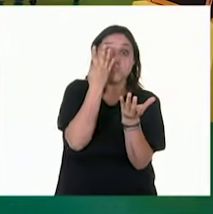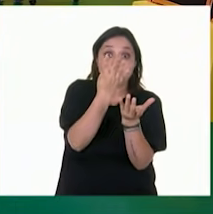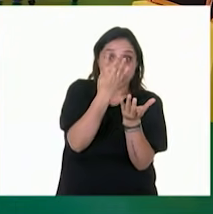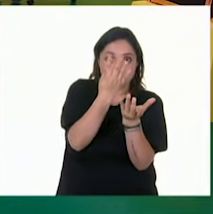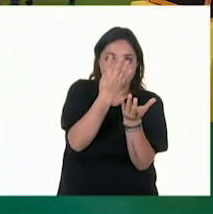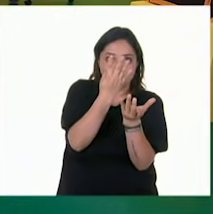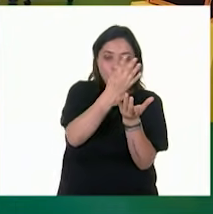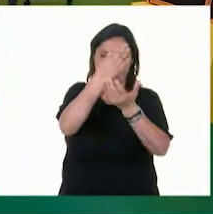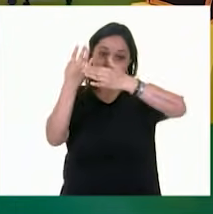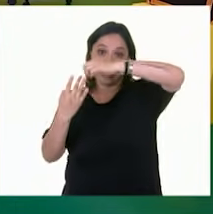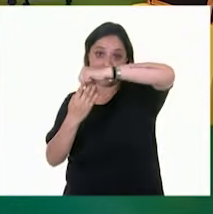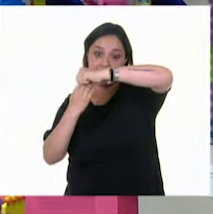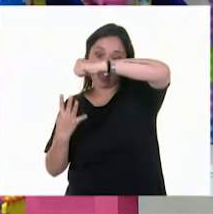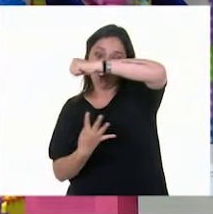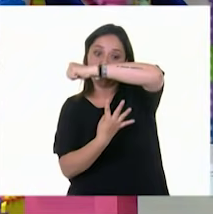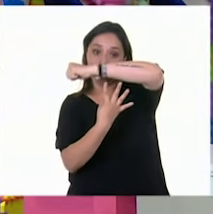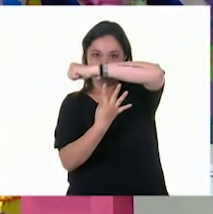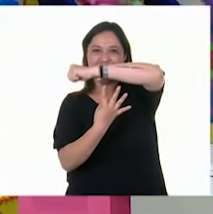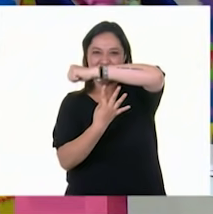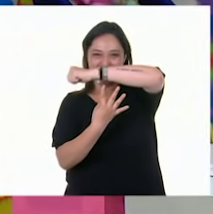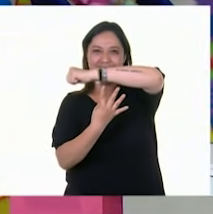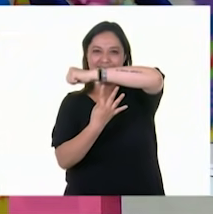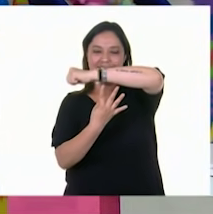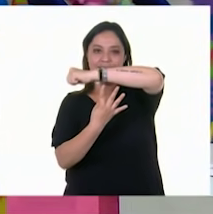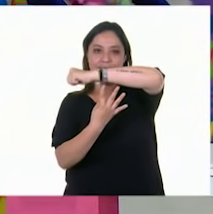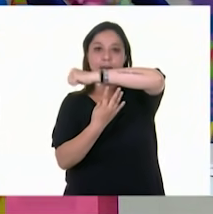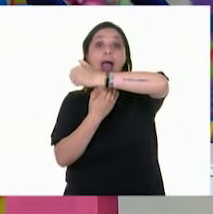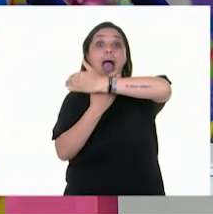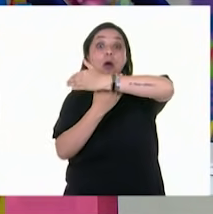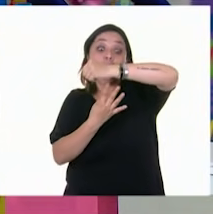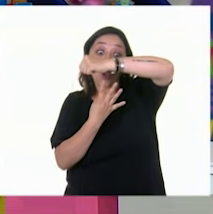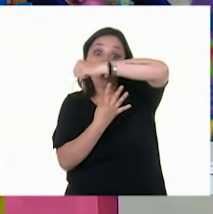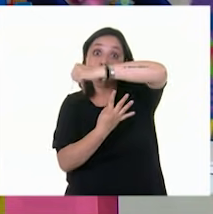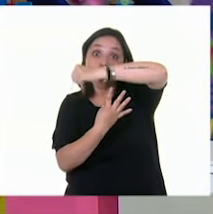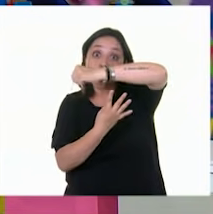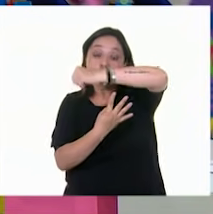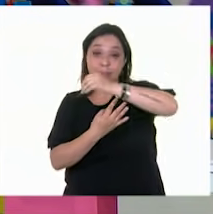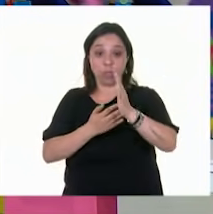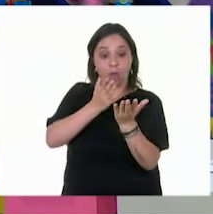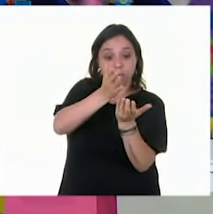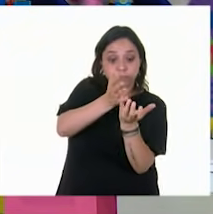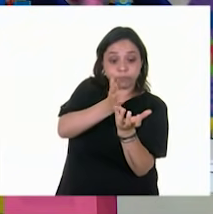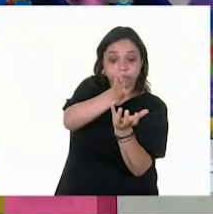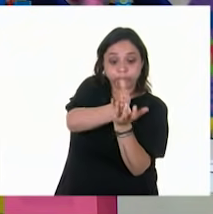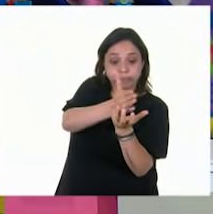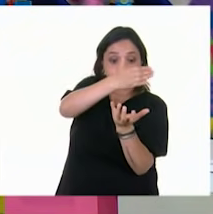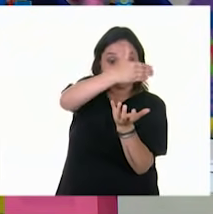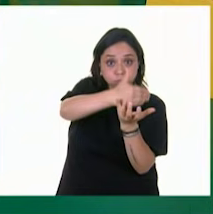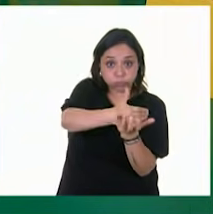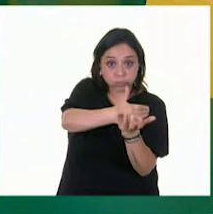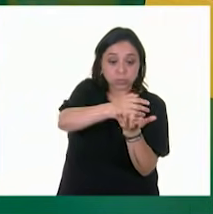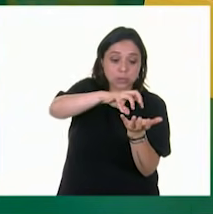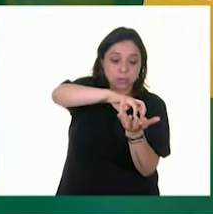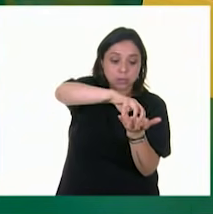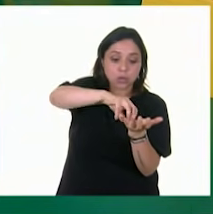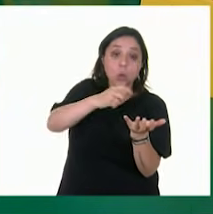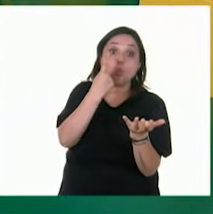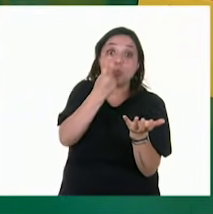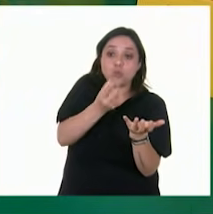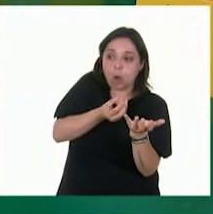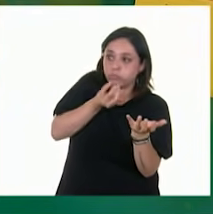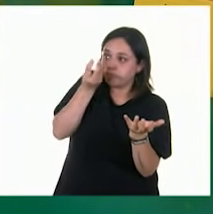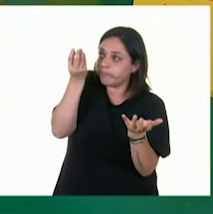es cuatro. Excelente. Ahora, de los cuatro pedazos, regalaste uno. Exacto. Te